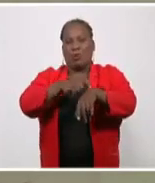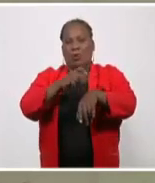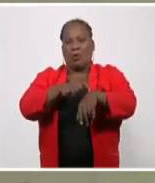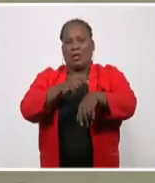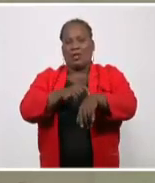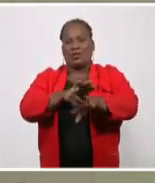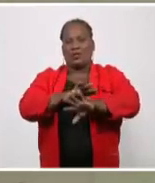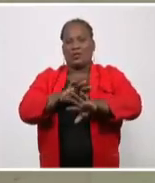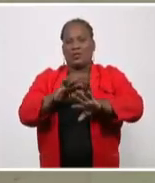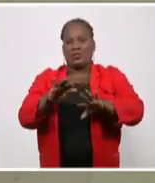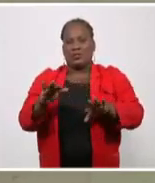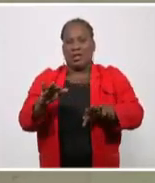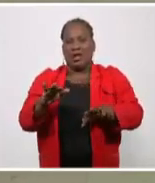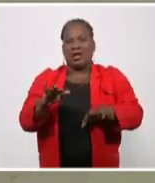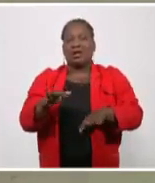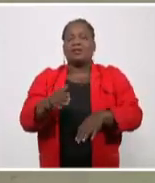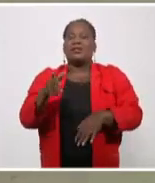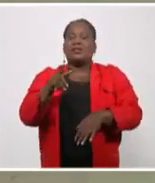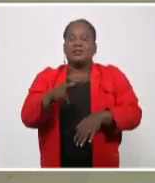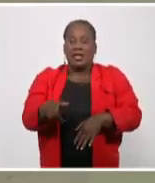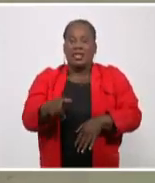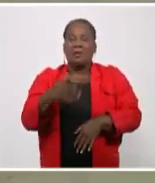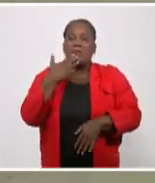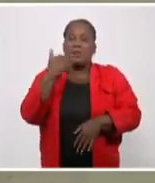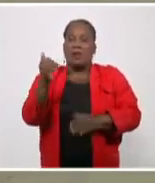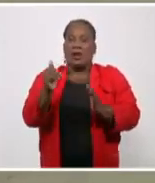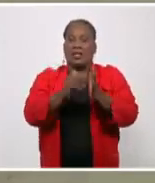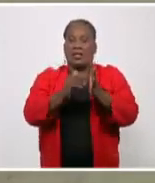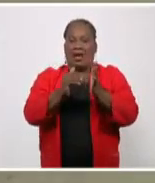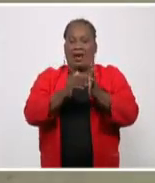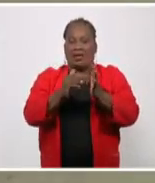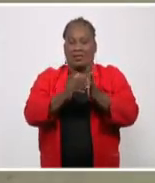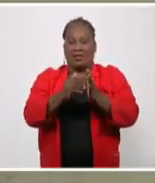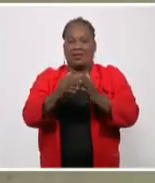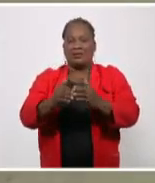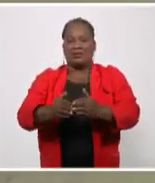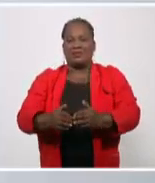De esta forma estamos devolviendo la señal. Tengan todos una excelente jornada y muy buenas tardes.